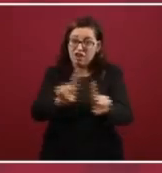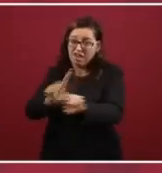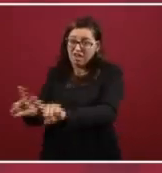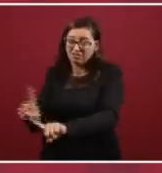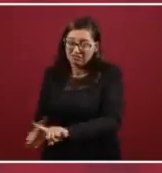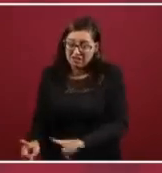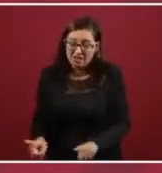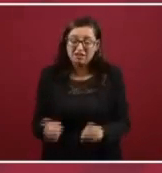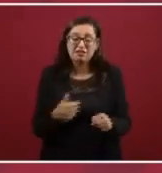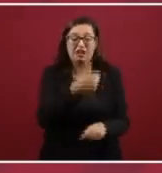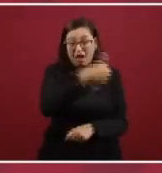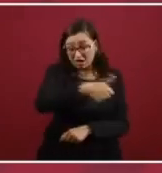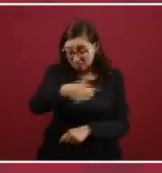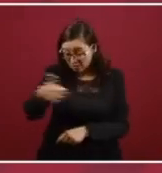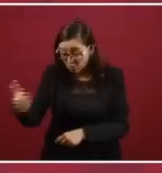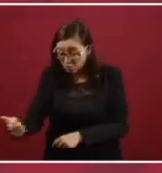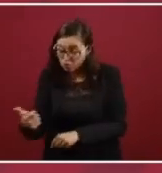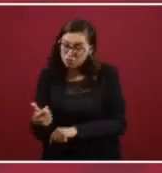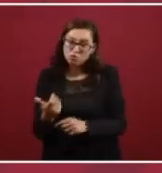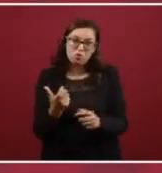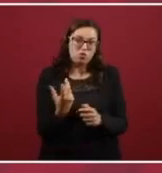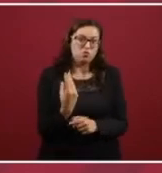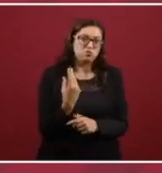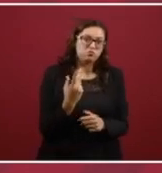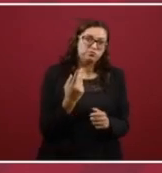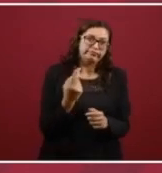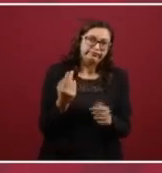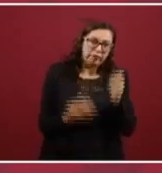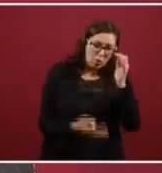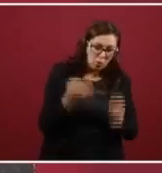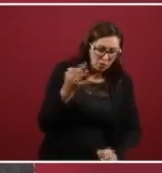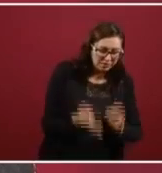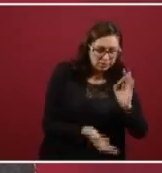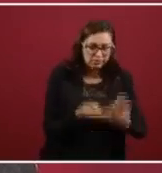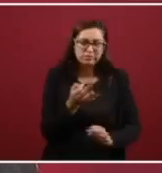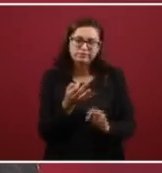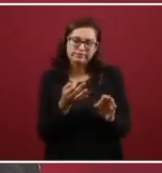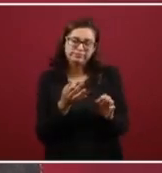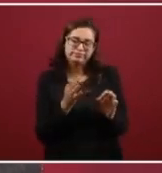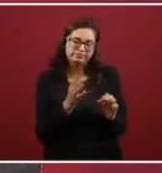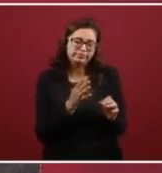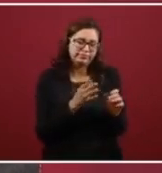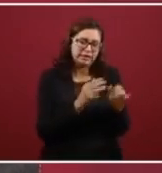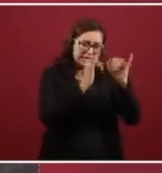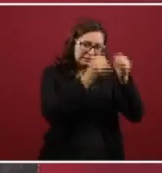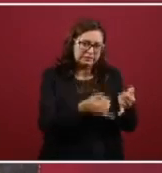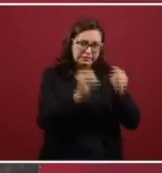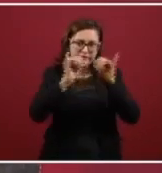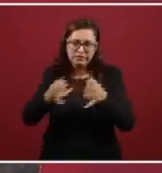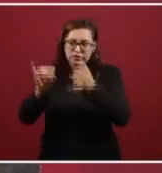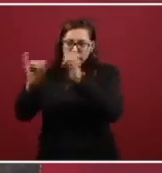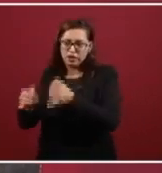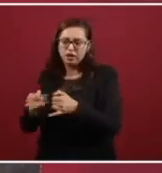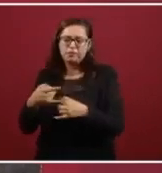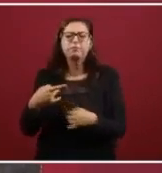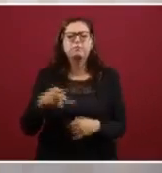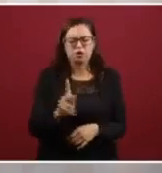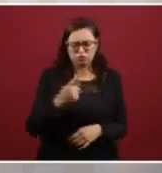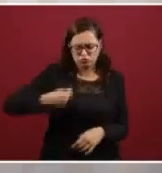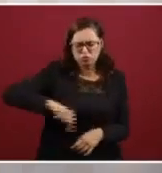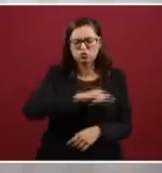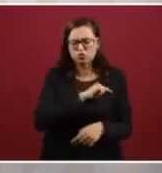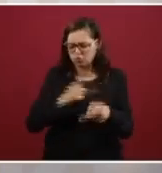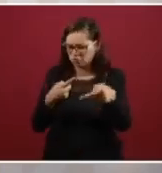la migración entre los temas principales. Añadió que las acciones migratorias desarrolladas por México, como lo es el Plan de Desarrollo